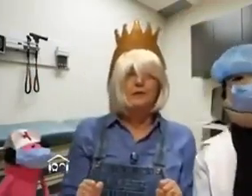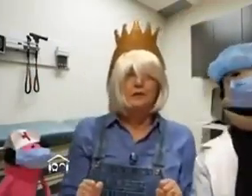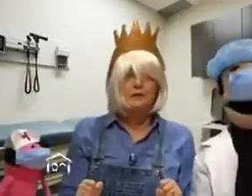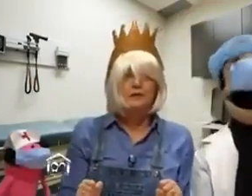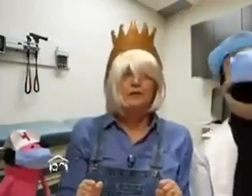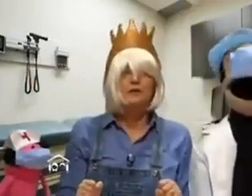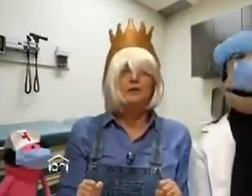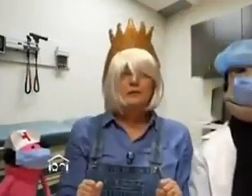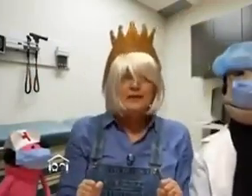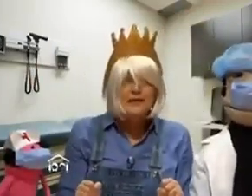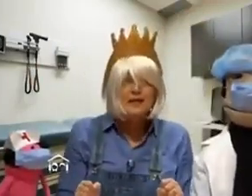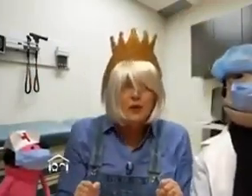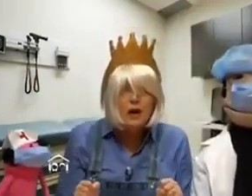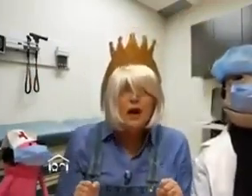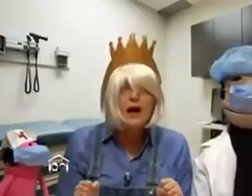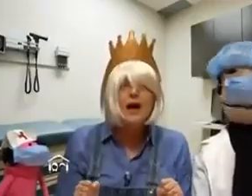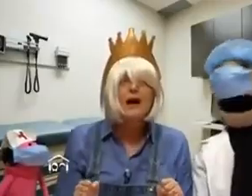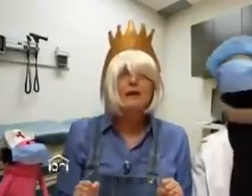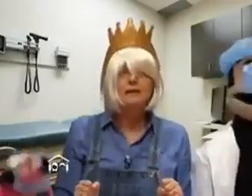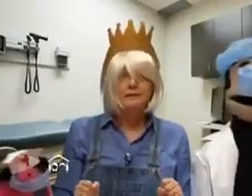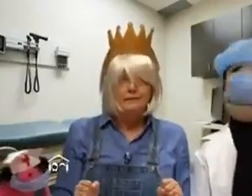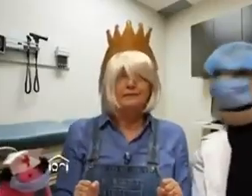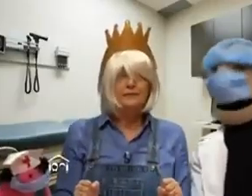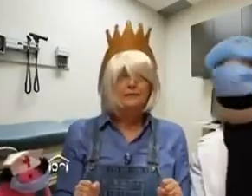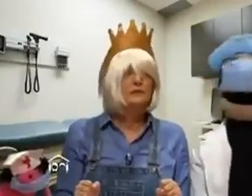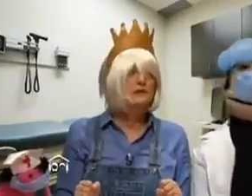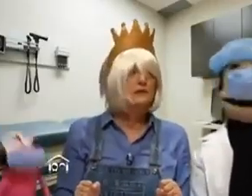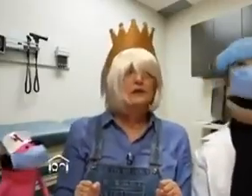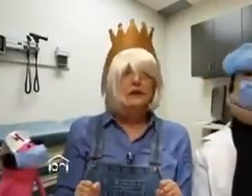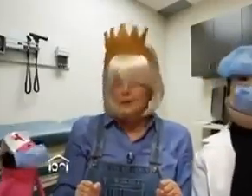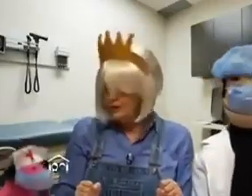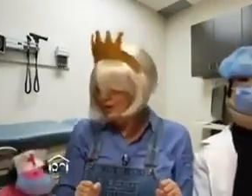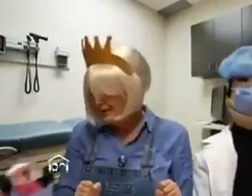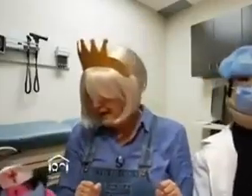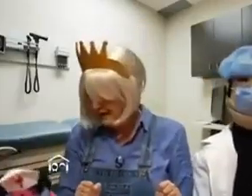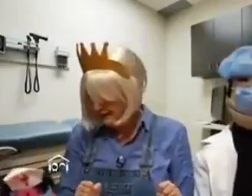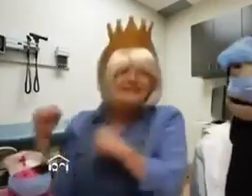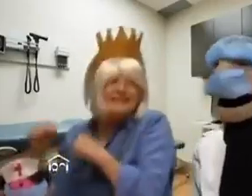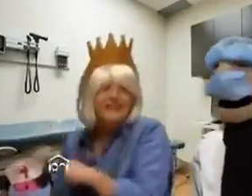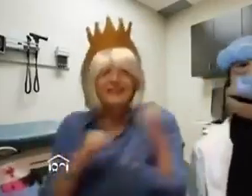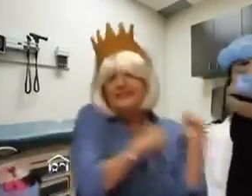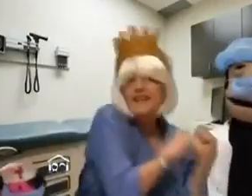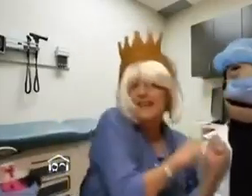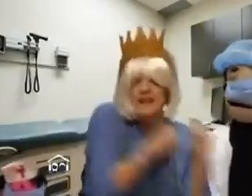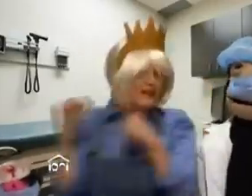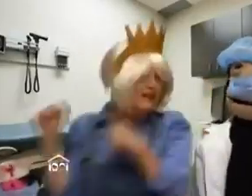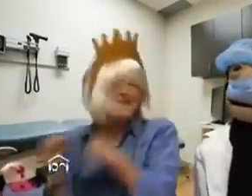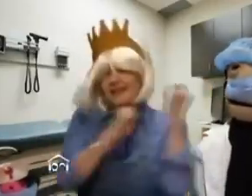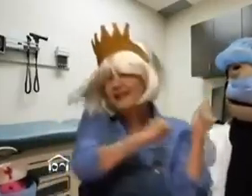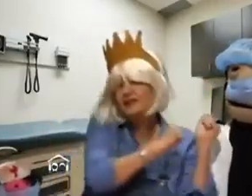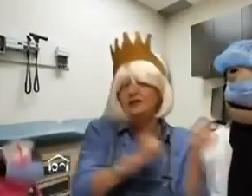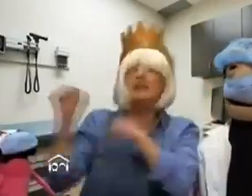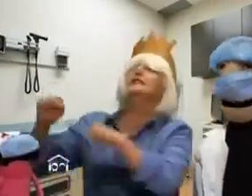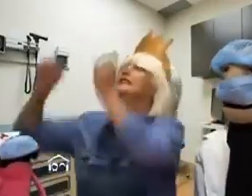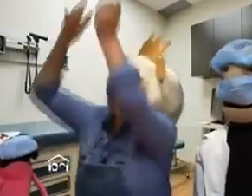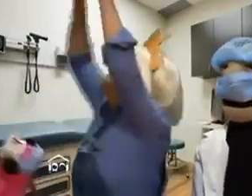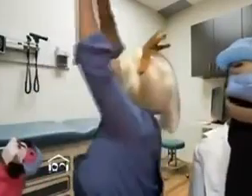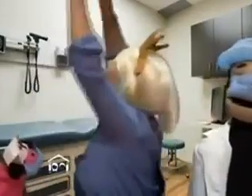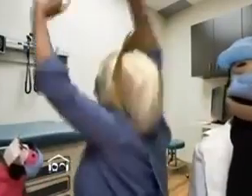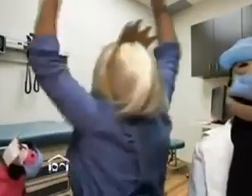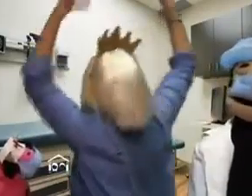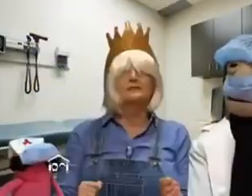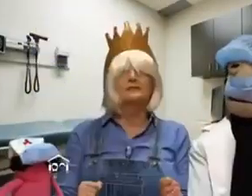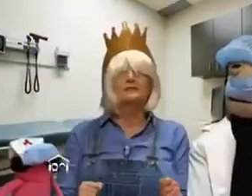lento. Más lento. Apunte, enfermera. Apunte, enfermera. Cha-cha-cha, qué rico